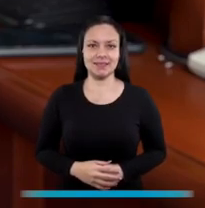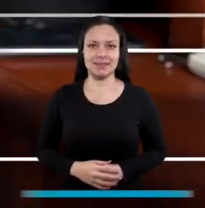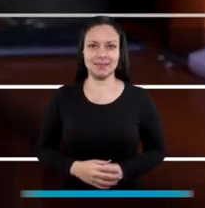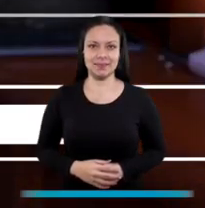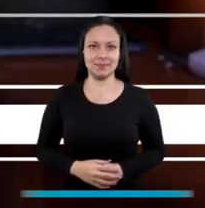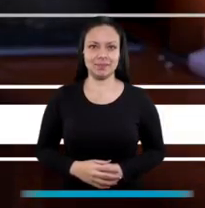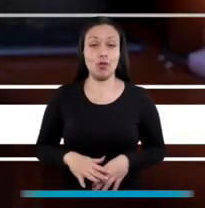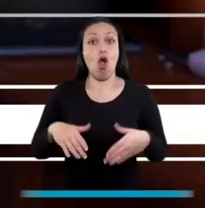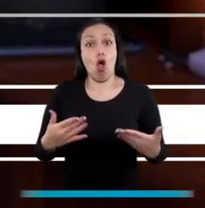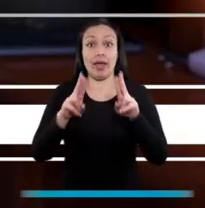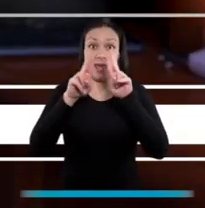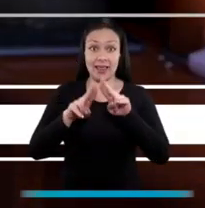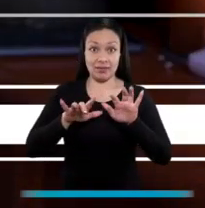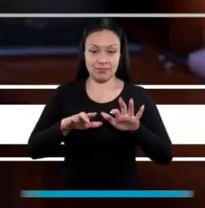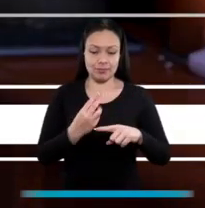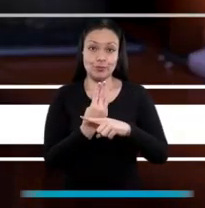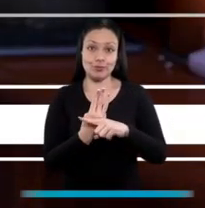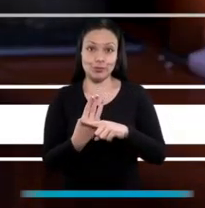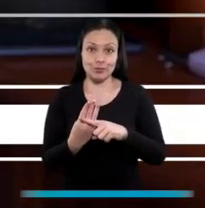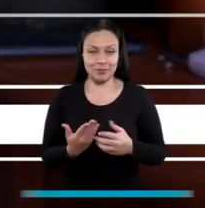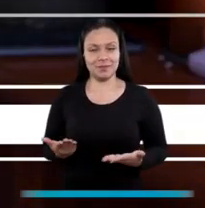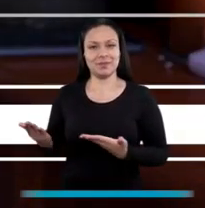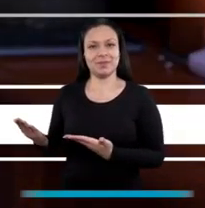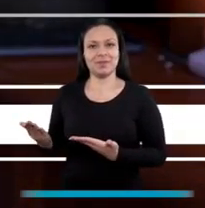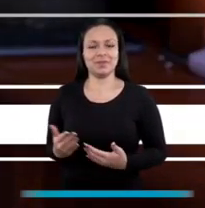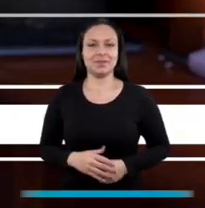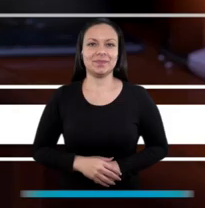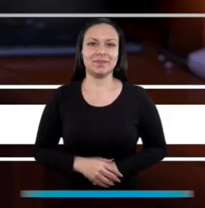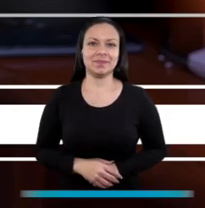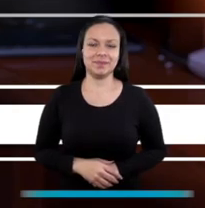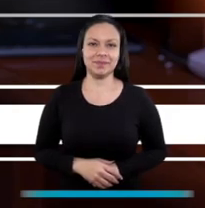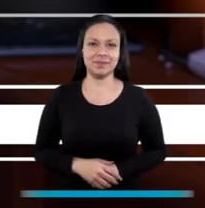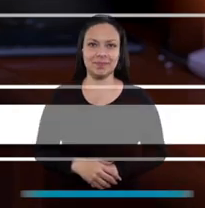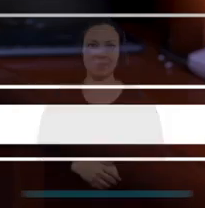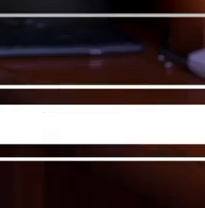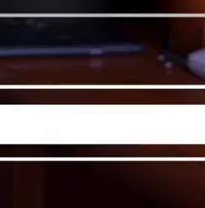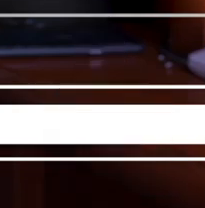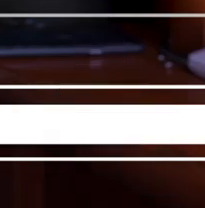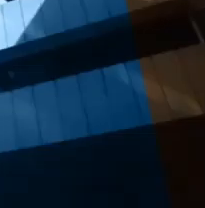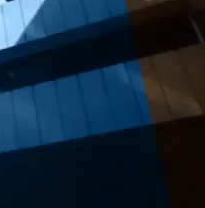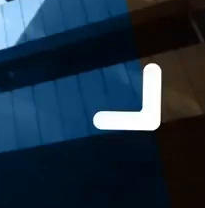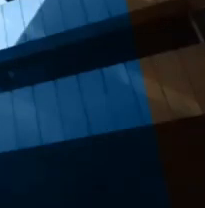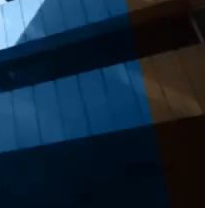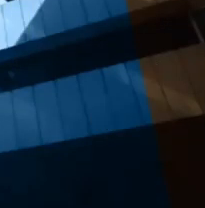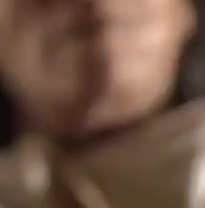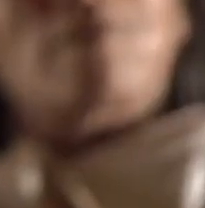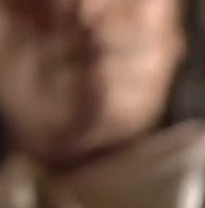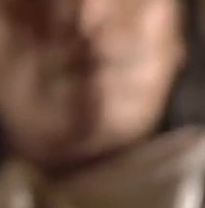018-940-808 o a través de nuestra sede electrónica en www.procuraduría.gov.co.